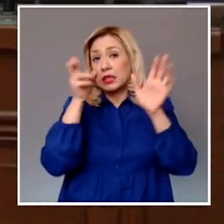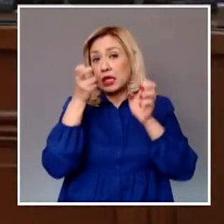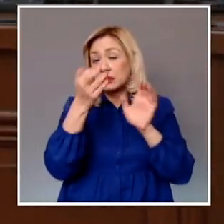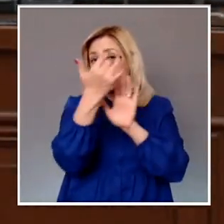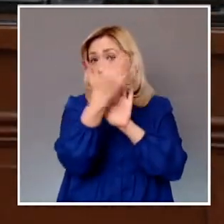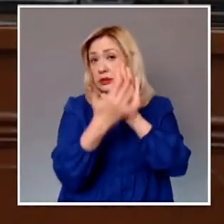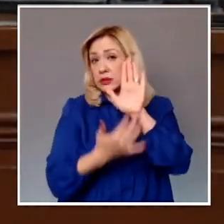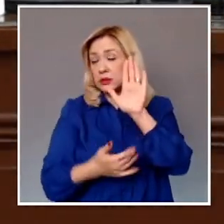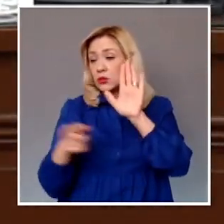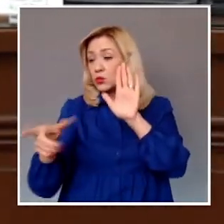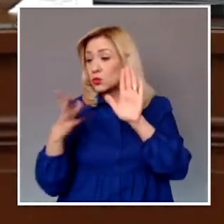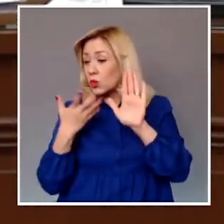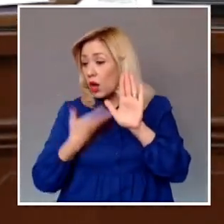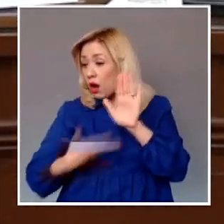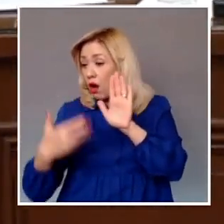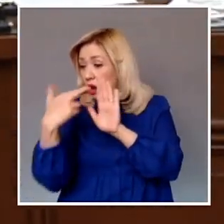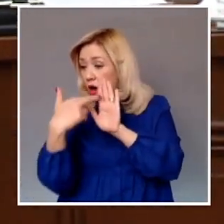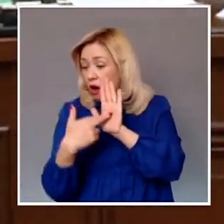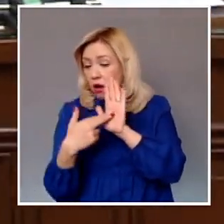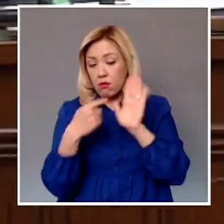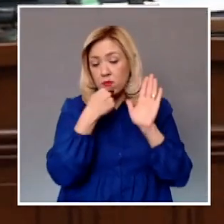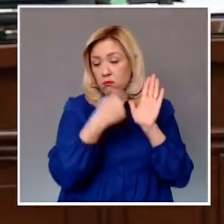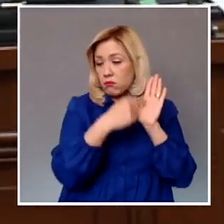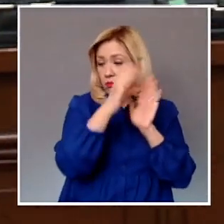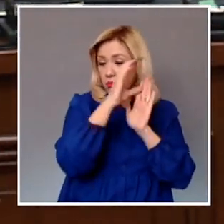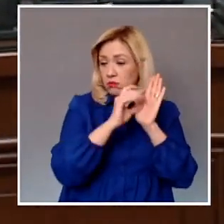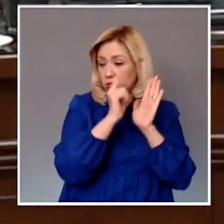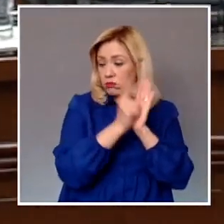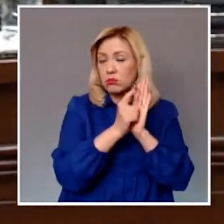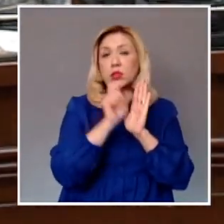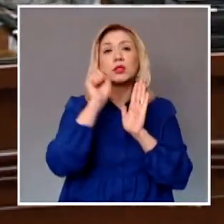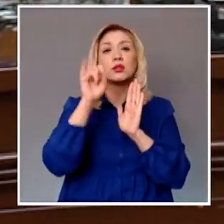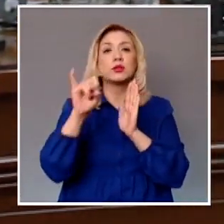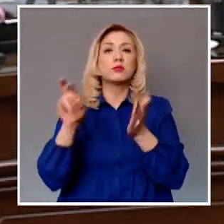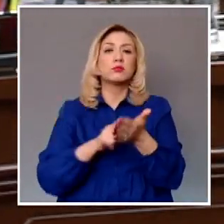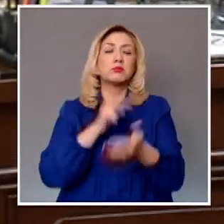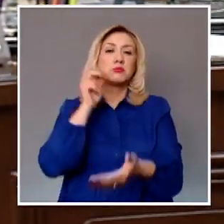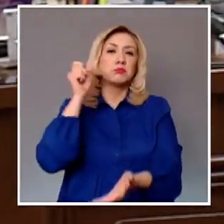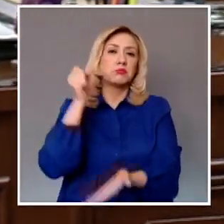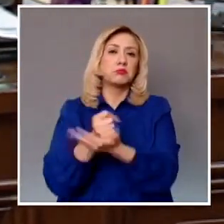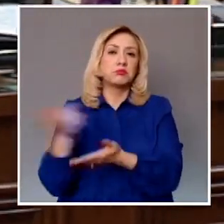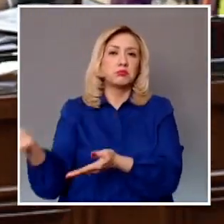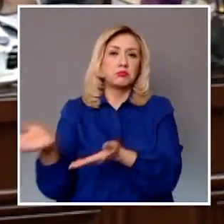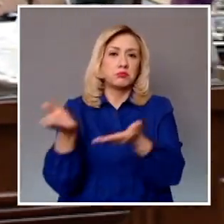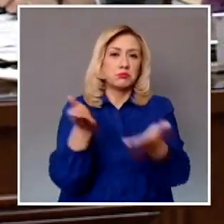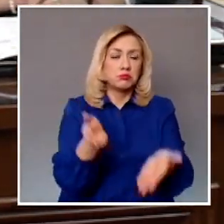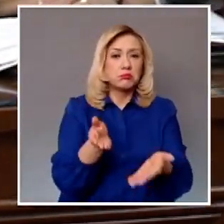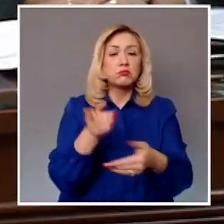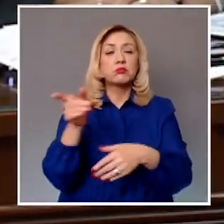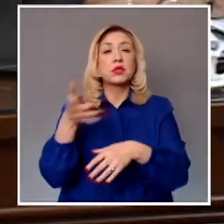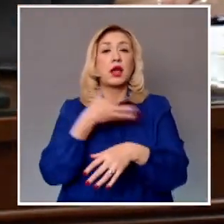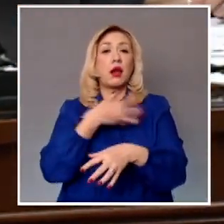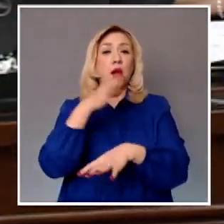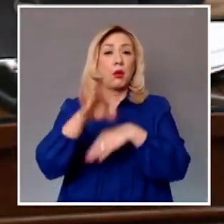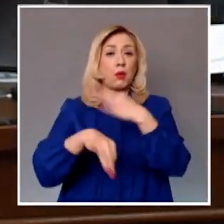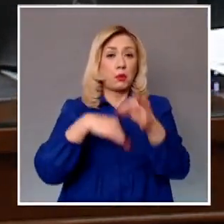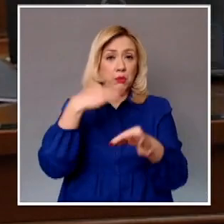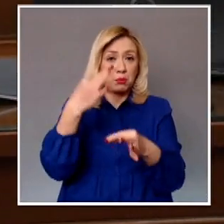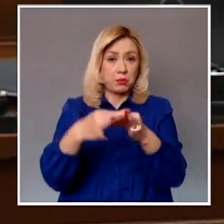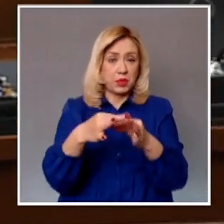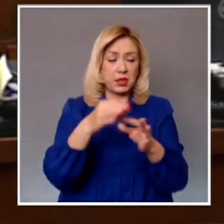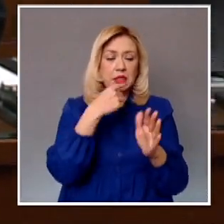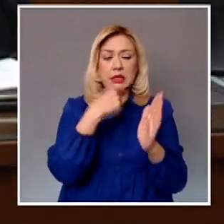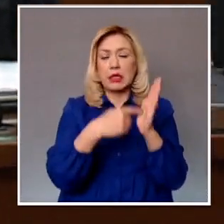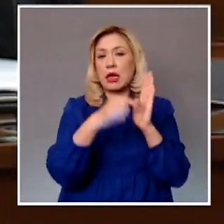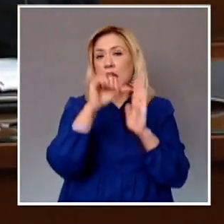requisitos constitucionales y hayan sido ratificados. Los interesados que cumplan con los requisitos que marcan los artículos